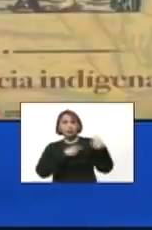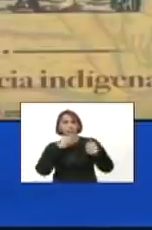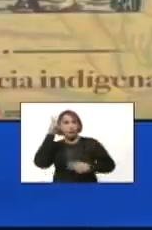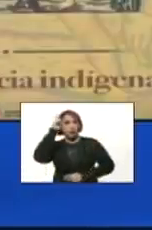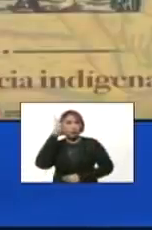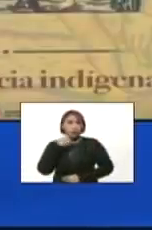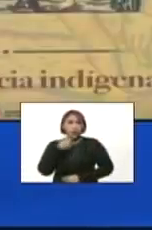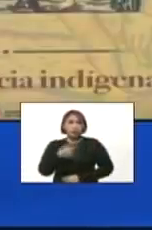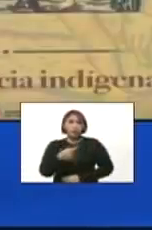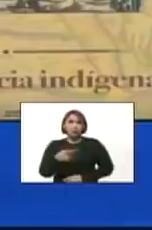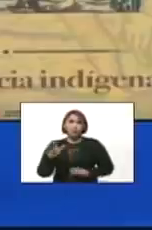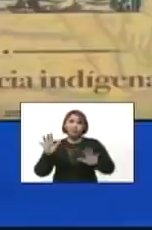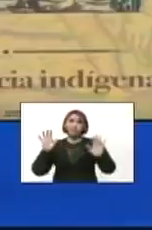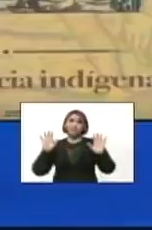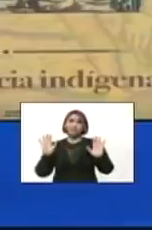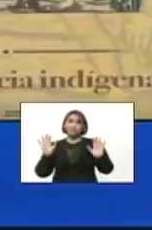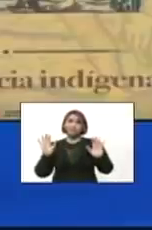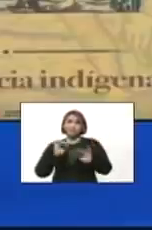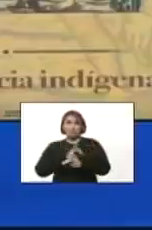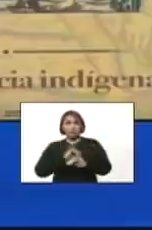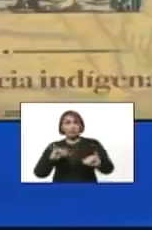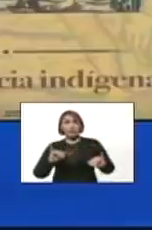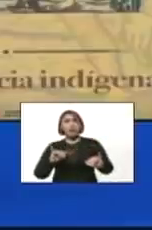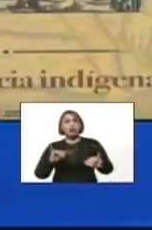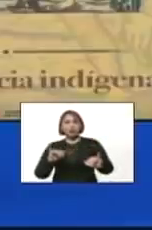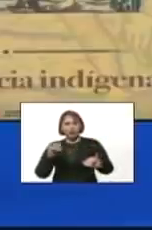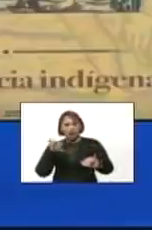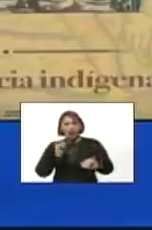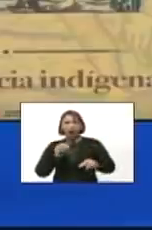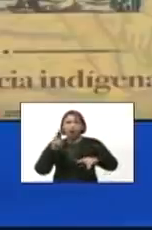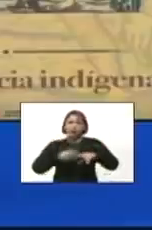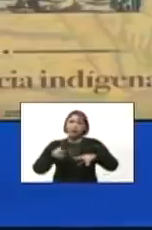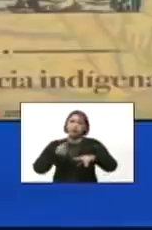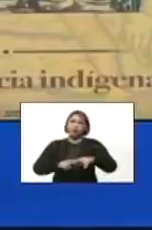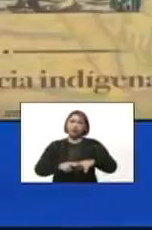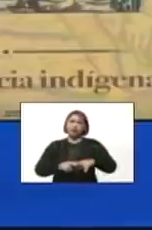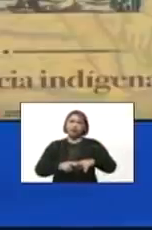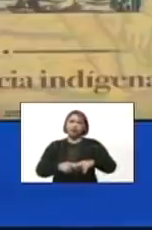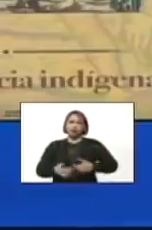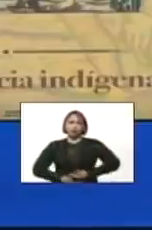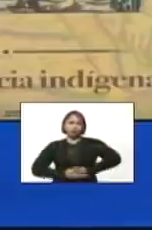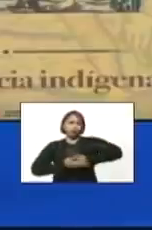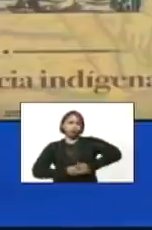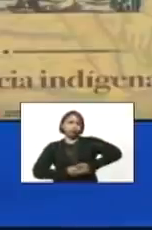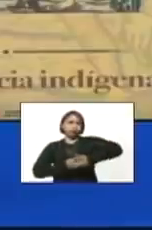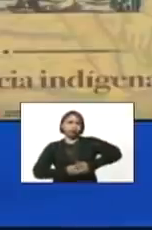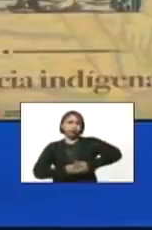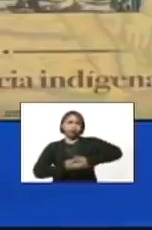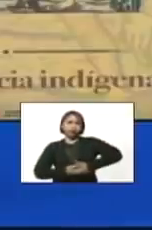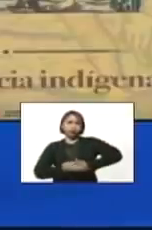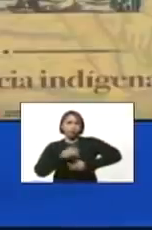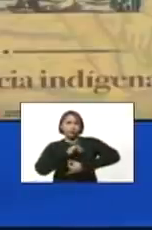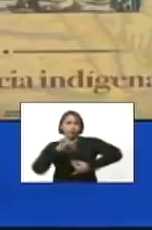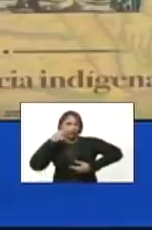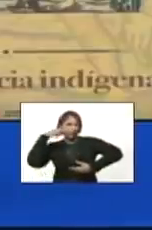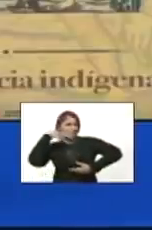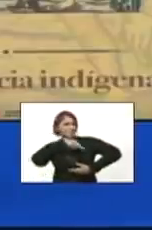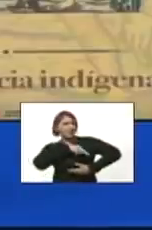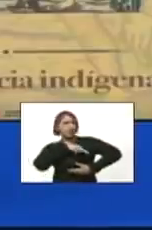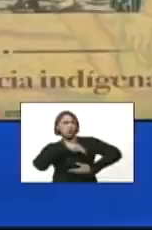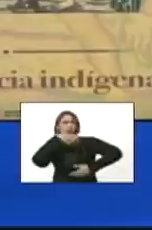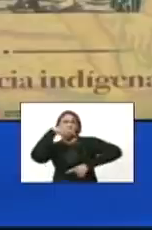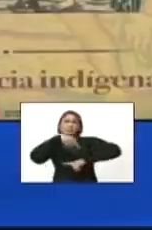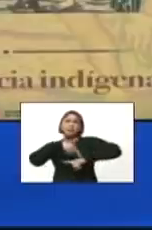ah, ya que estás aquí, niño vengador, cargando al niño, ya te miro en el